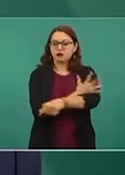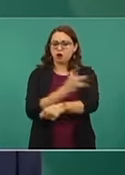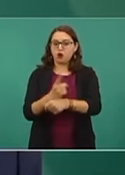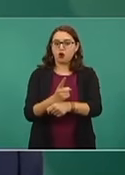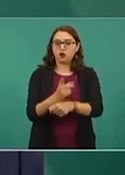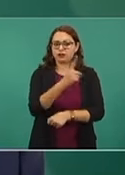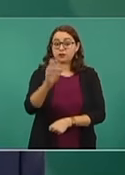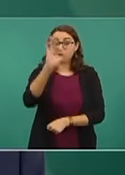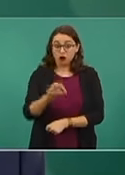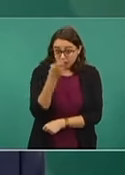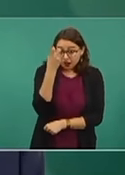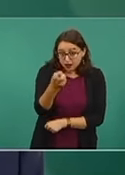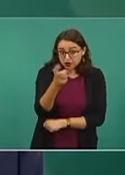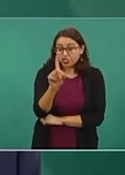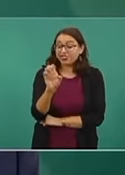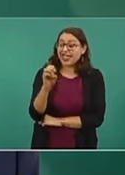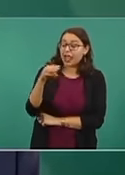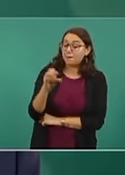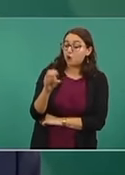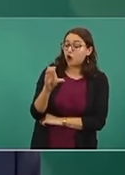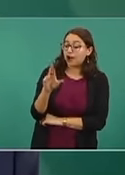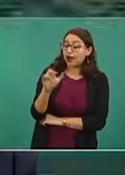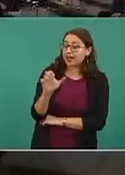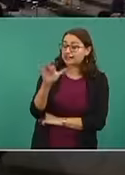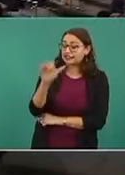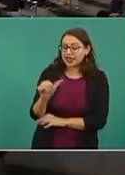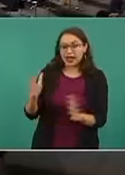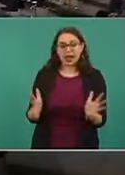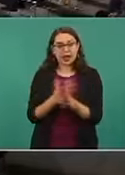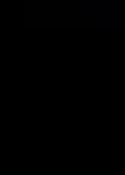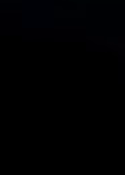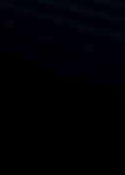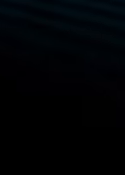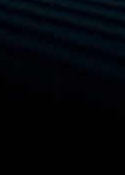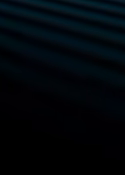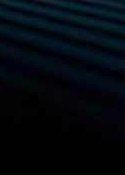Esa es la democracia. Entonces vamos a tratar este asunto.